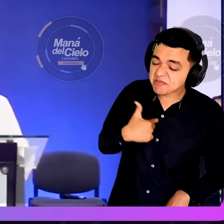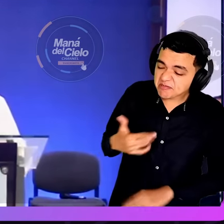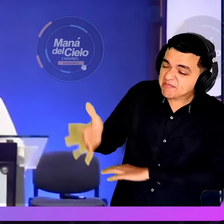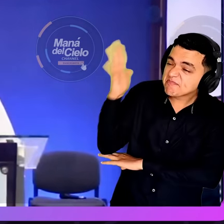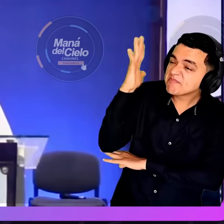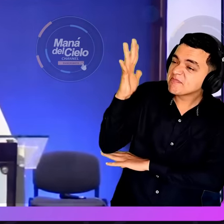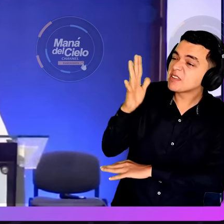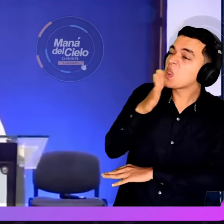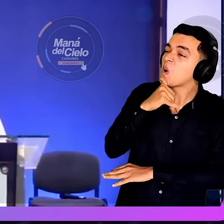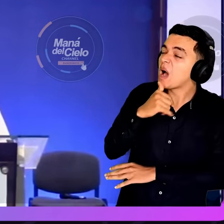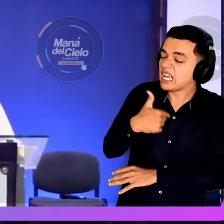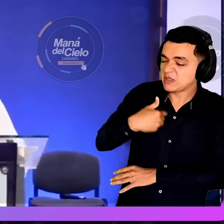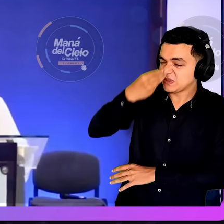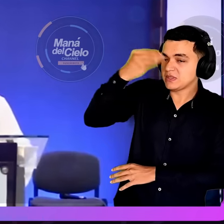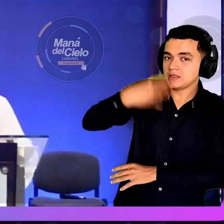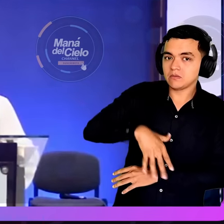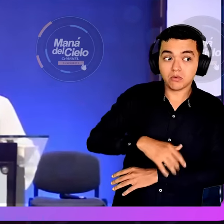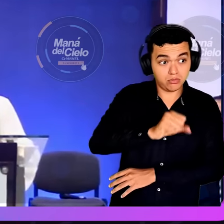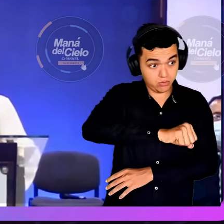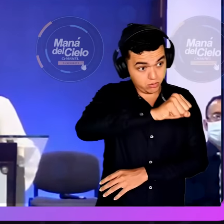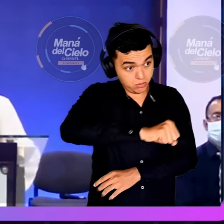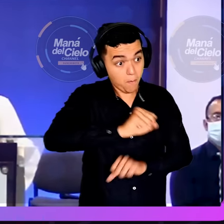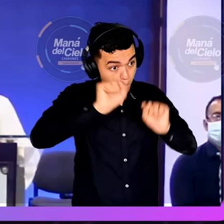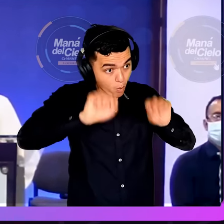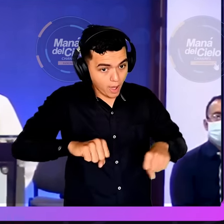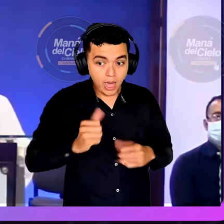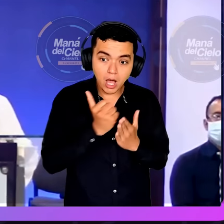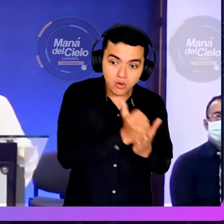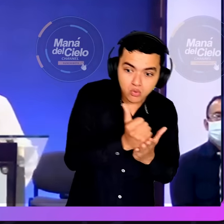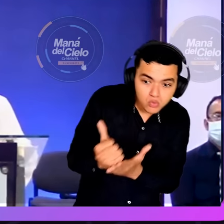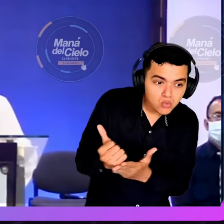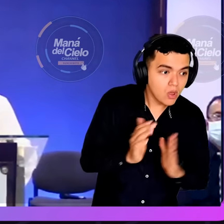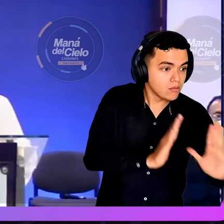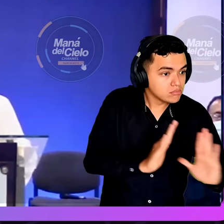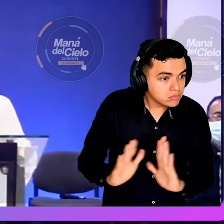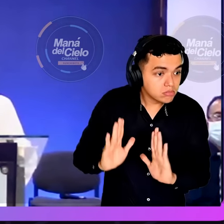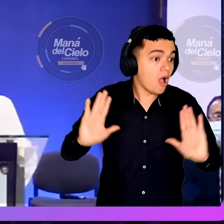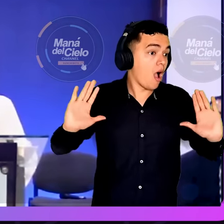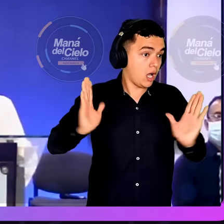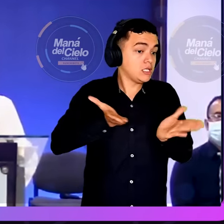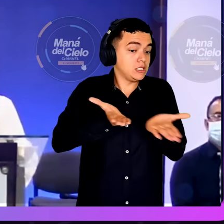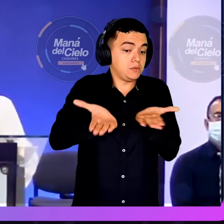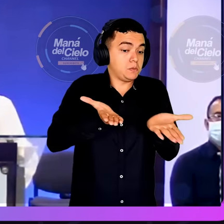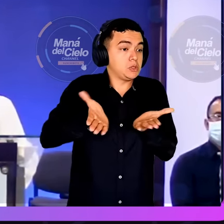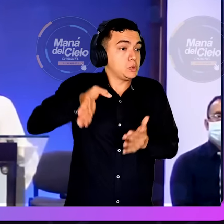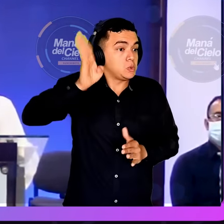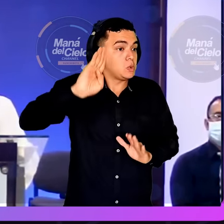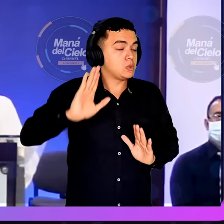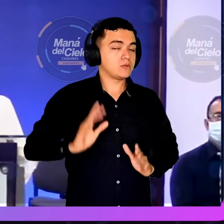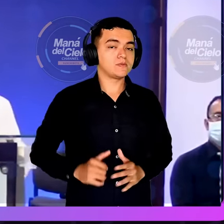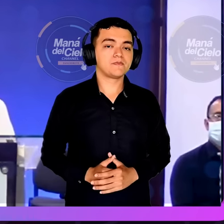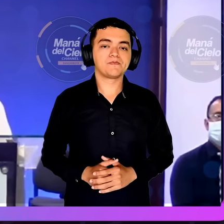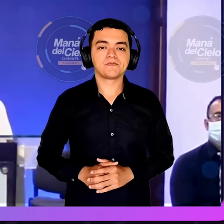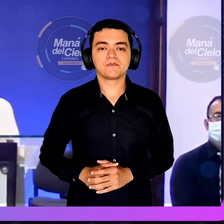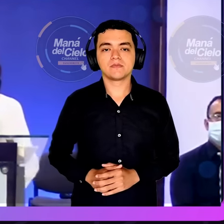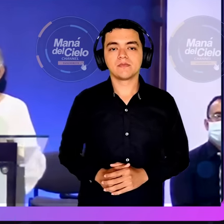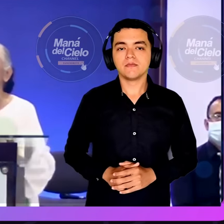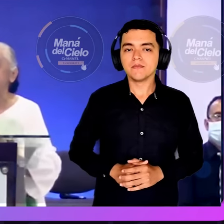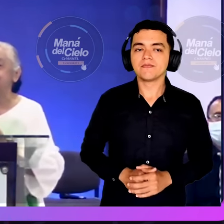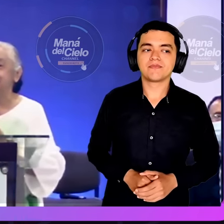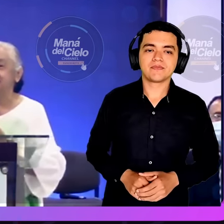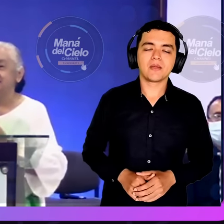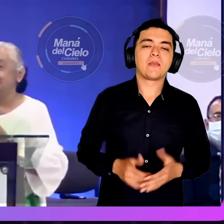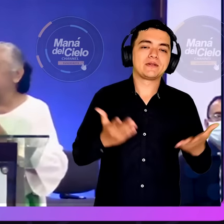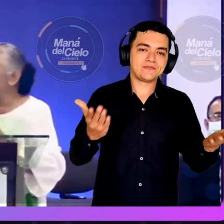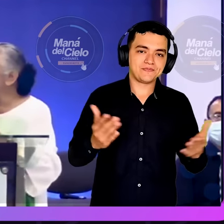Entonces, claro, entonces cuando mi esposo pues se fijó en mí, hubo mucha oposición, pero mi pastor sí creyó